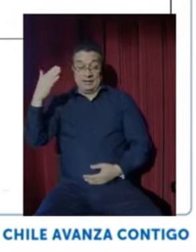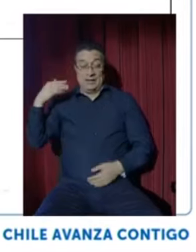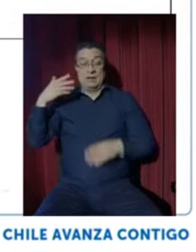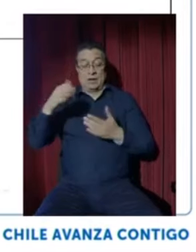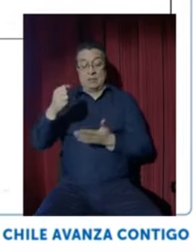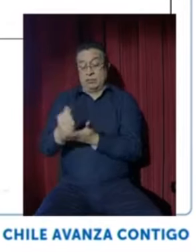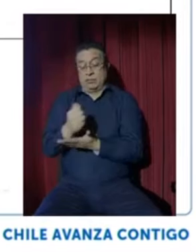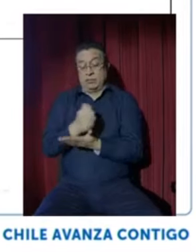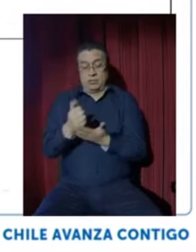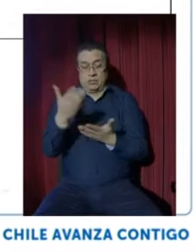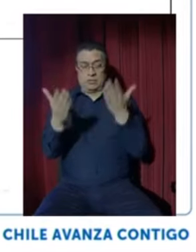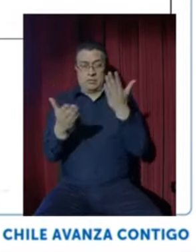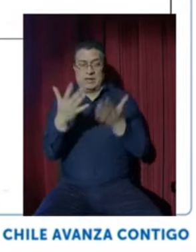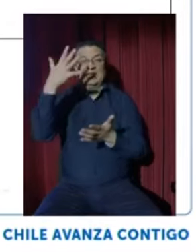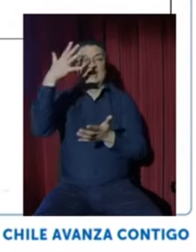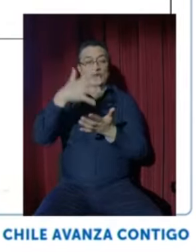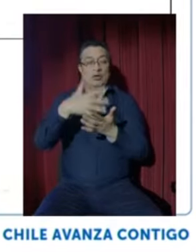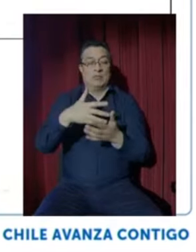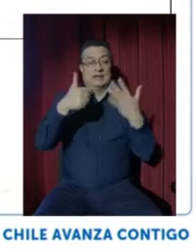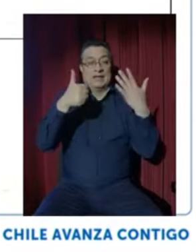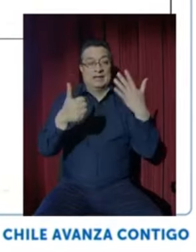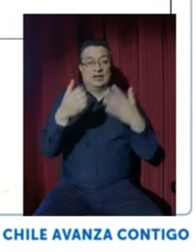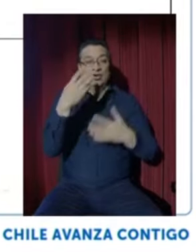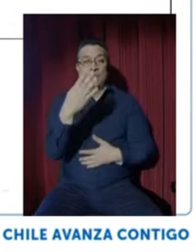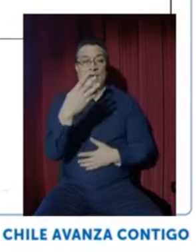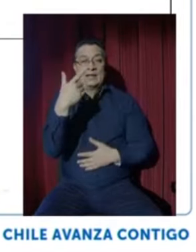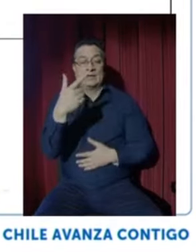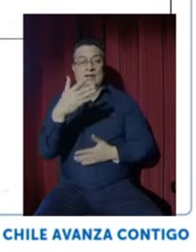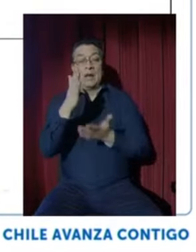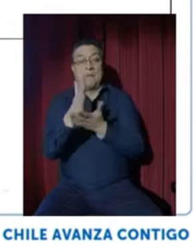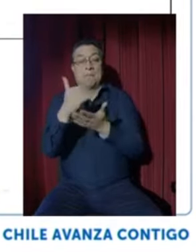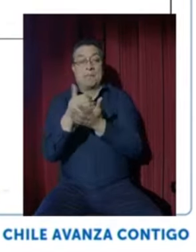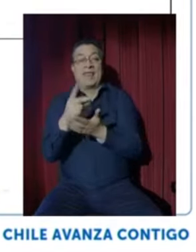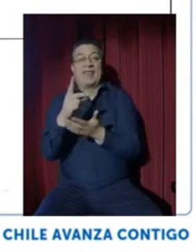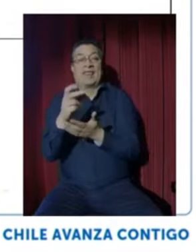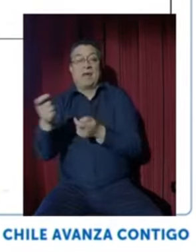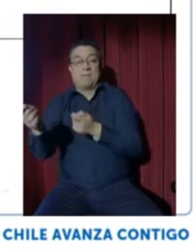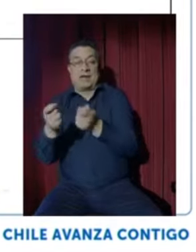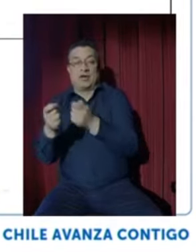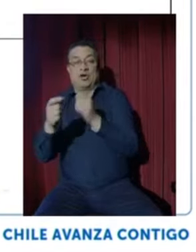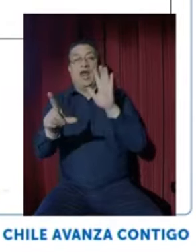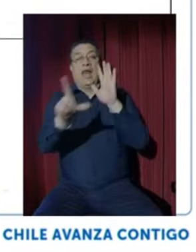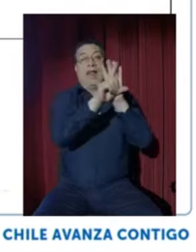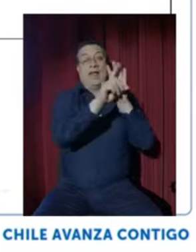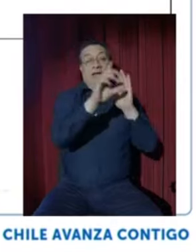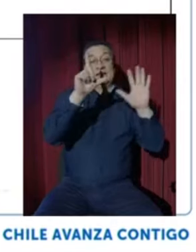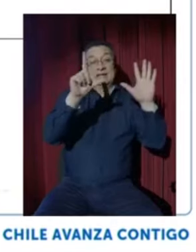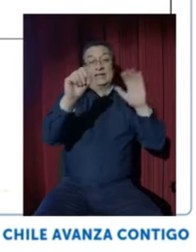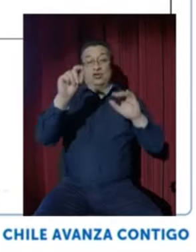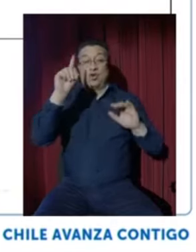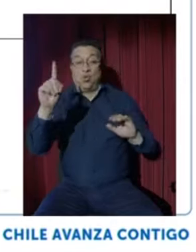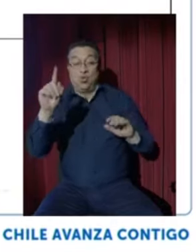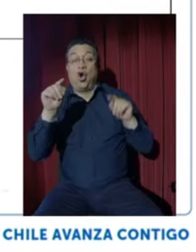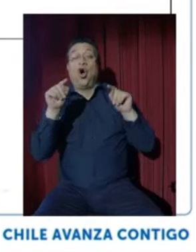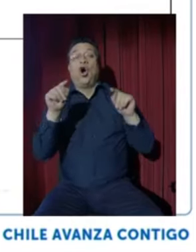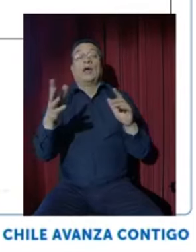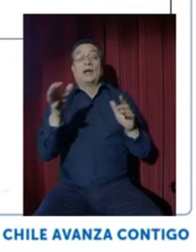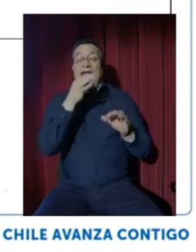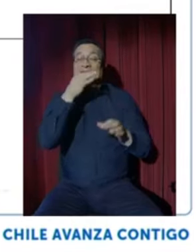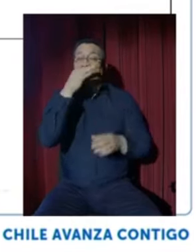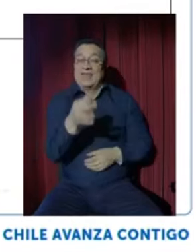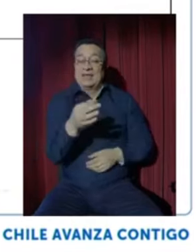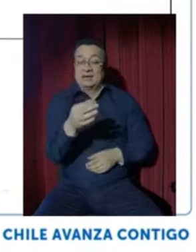y evaluaron 5647 planes de manejo asociad al decreto ley 701 e implica bajo